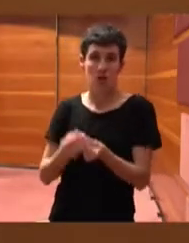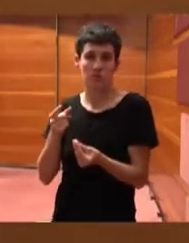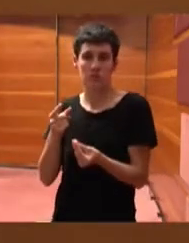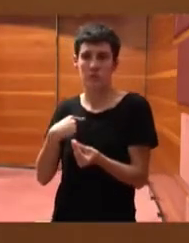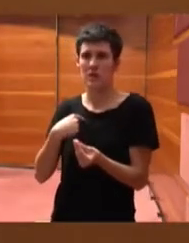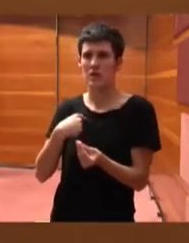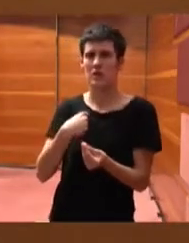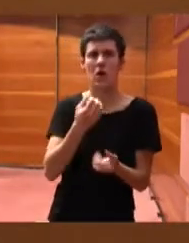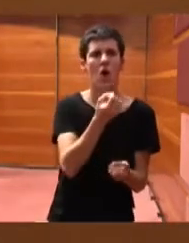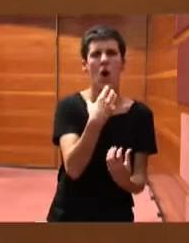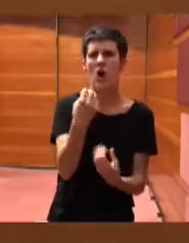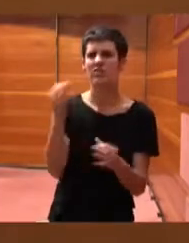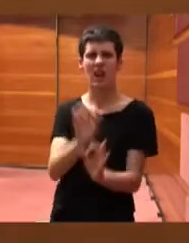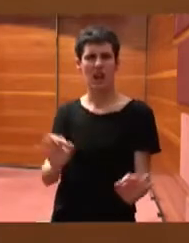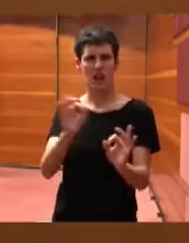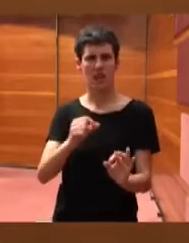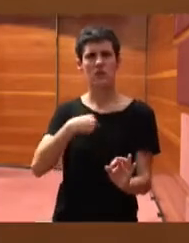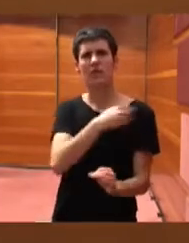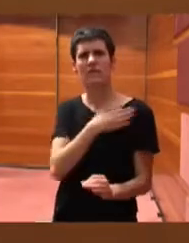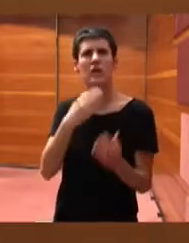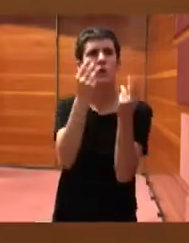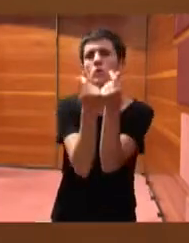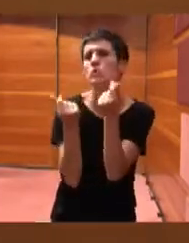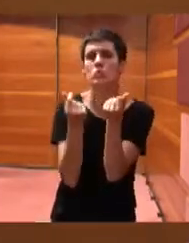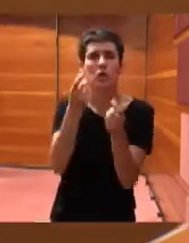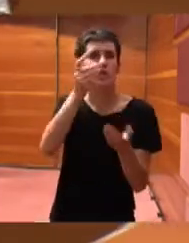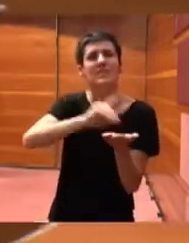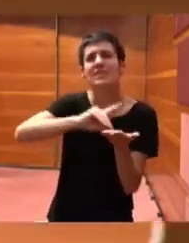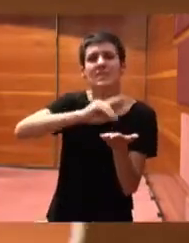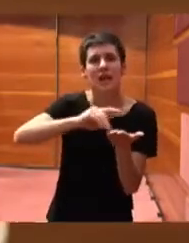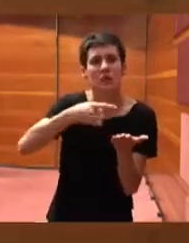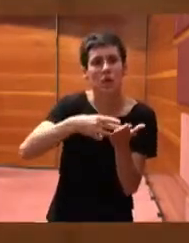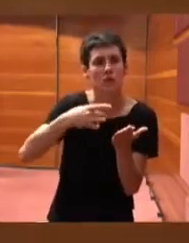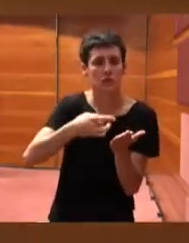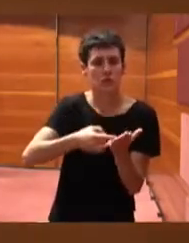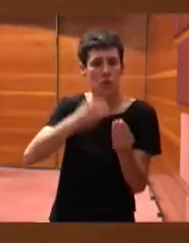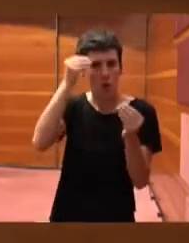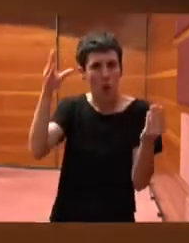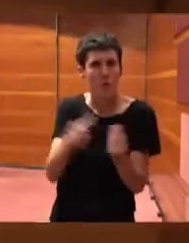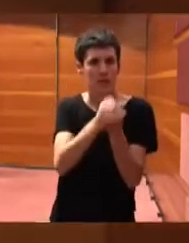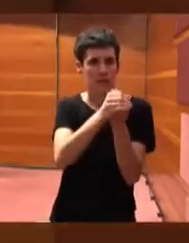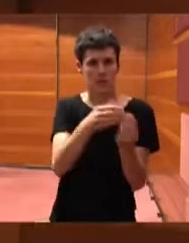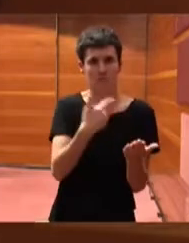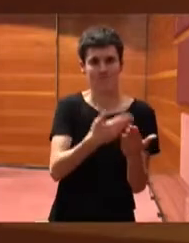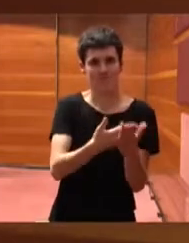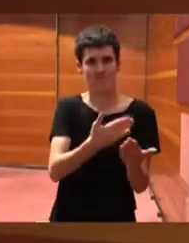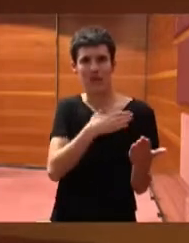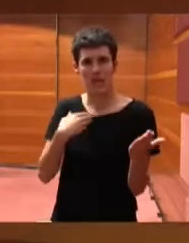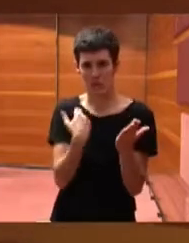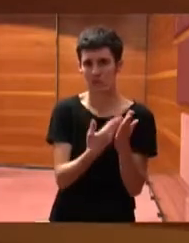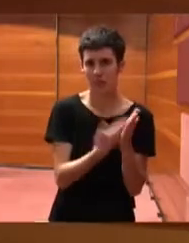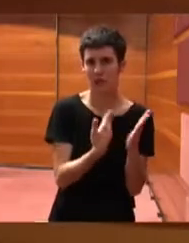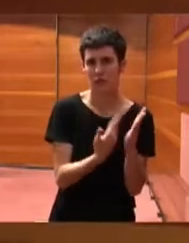A mí, datos. Ese es uno de los mayores errores. Cuando decía Alberto que yo me he equivocado muchas veces, sí, pero he